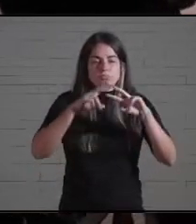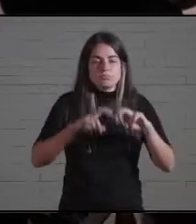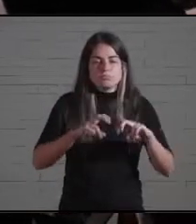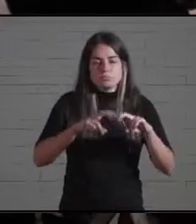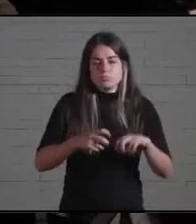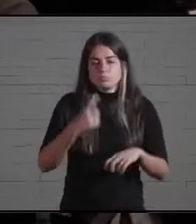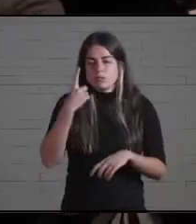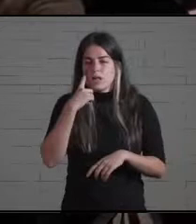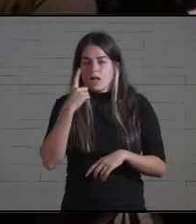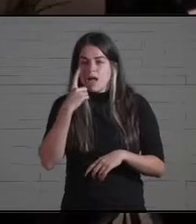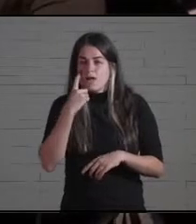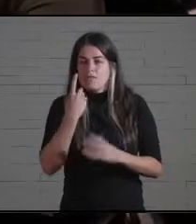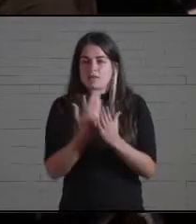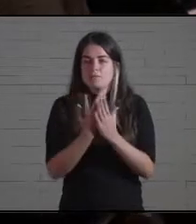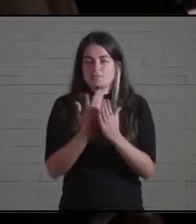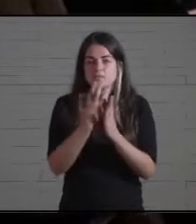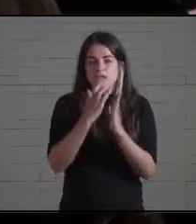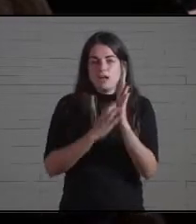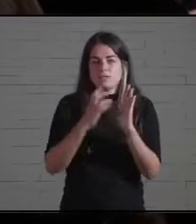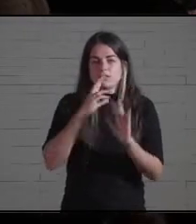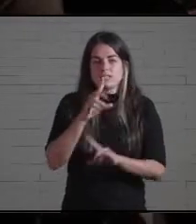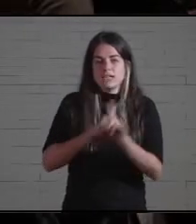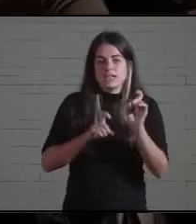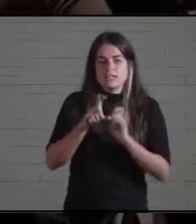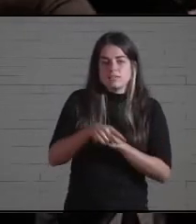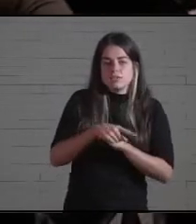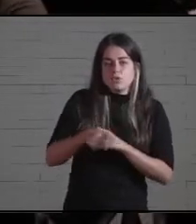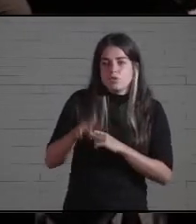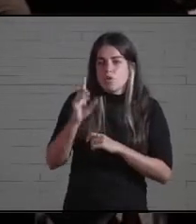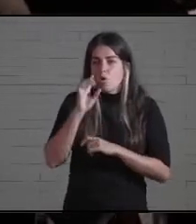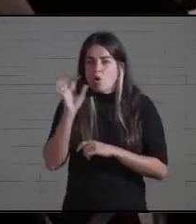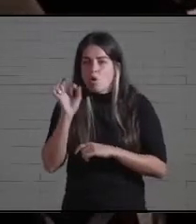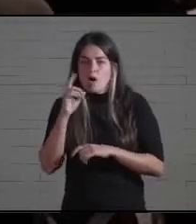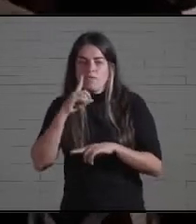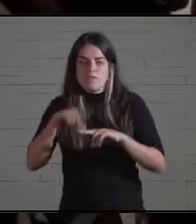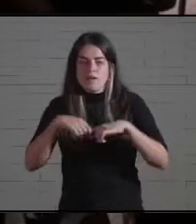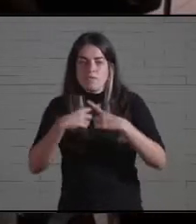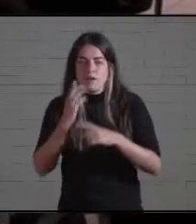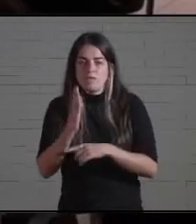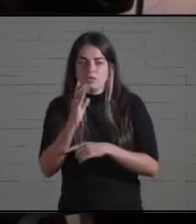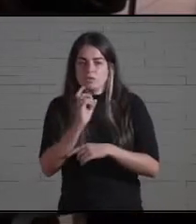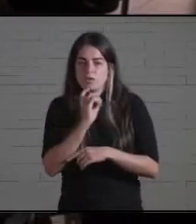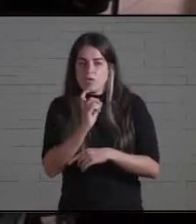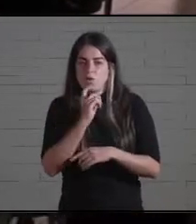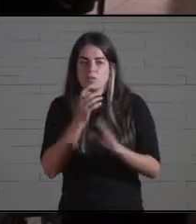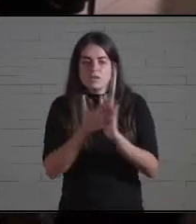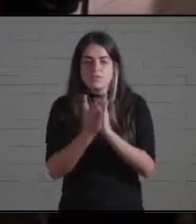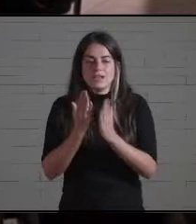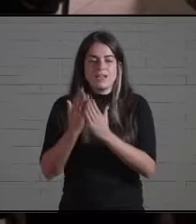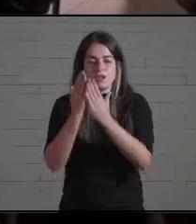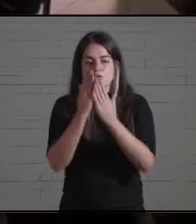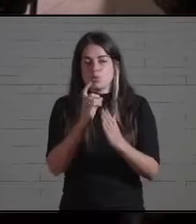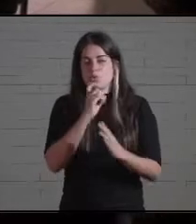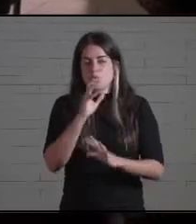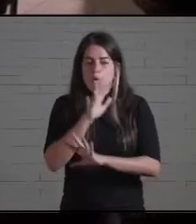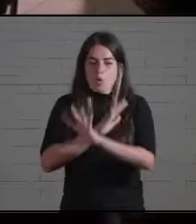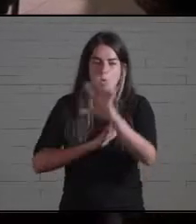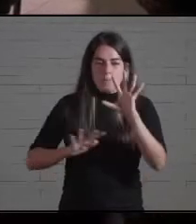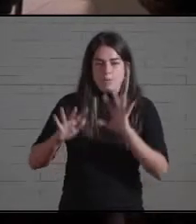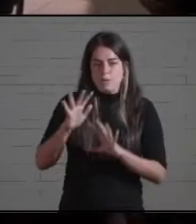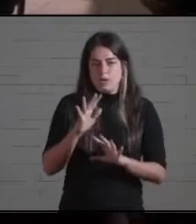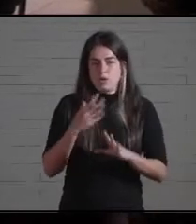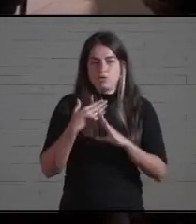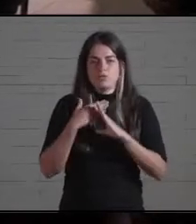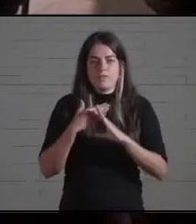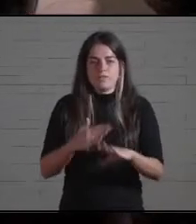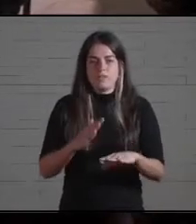en qué quedamos, si es regresiva, no es regresiva, cómo afecta a las familias, son estudios un poco complejos y no hay suficiente para